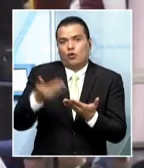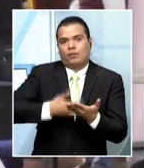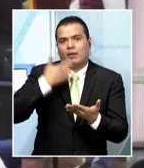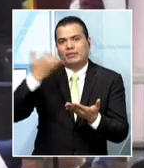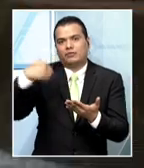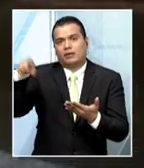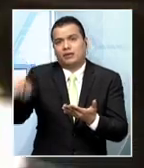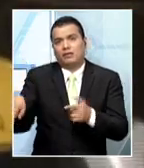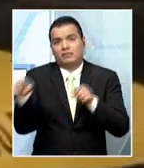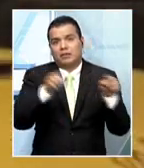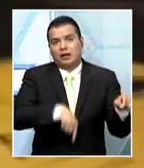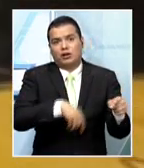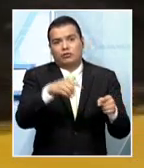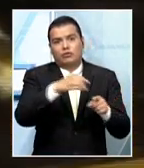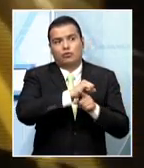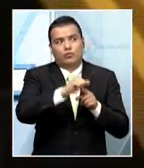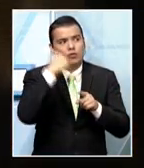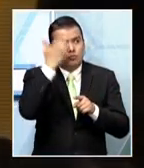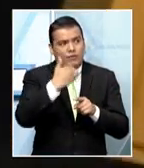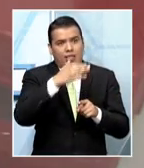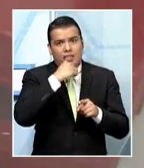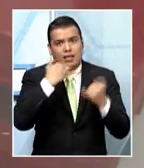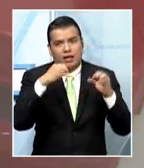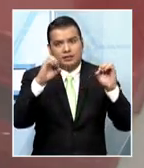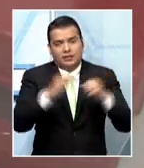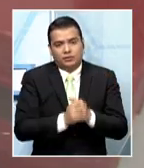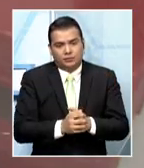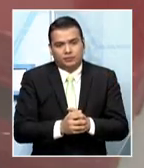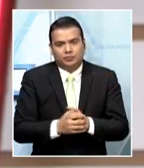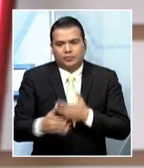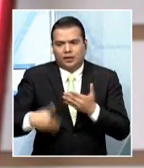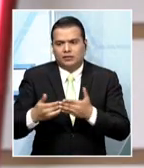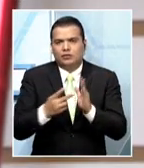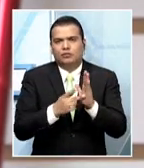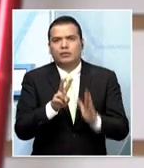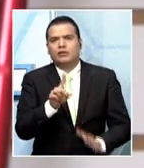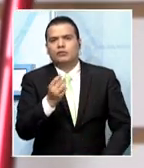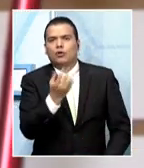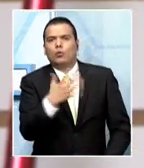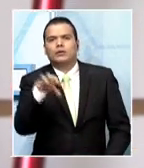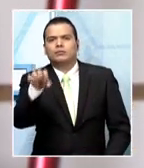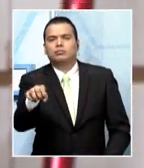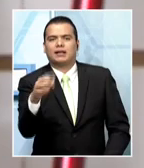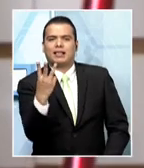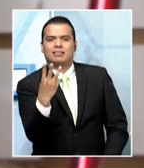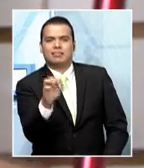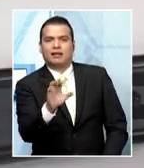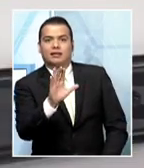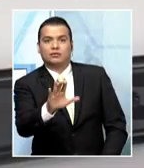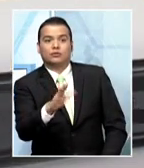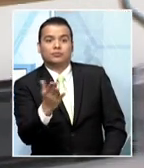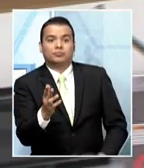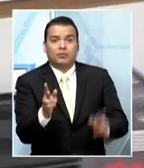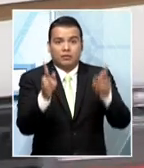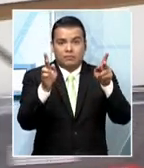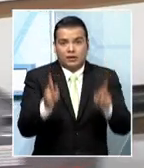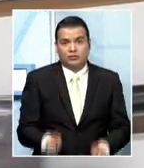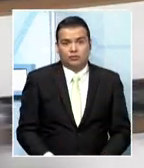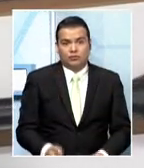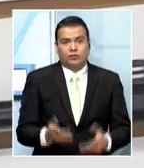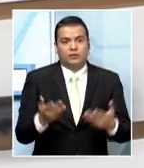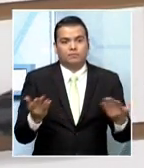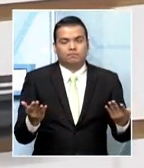que implementen. Este año han sido decomisadas 30 armas de fogueo y lo complicado es que para un ciudadano le es